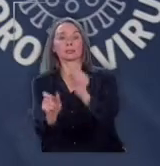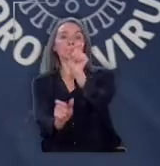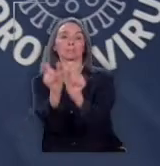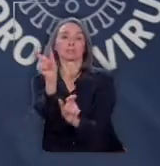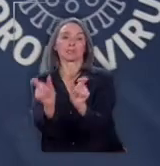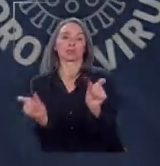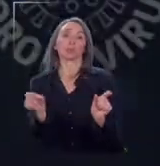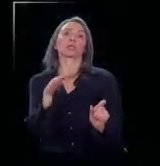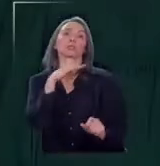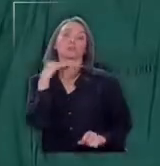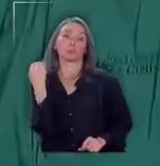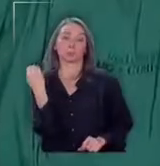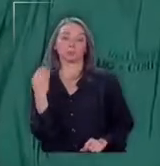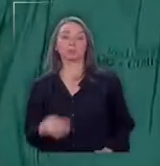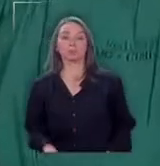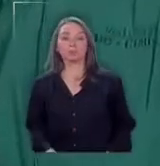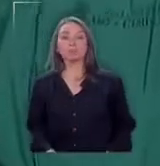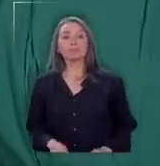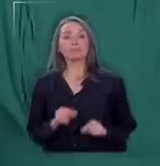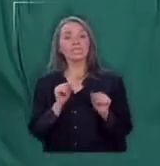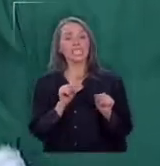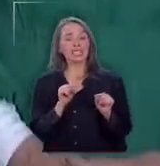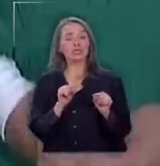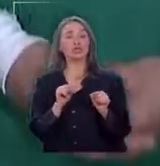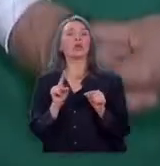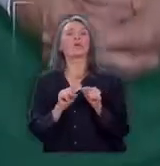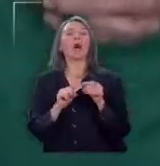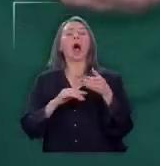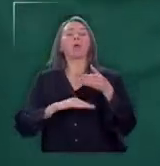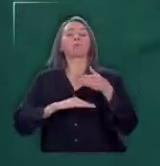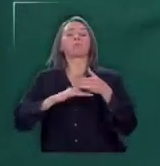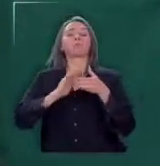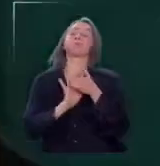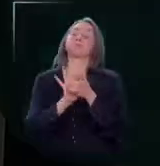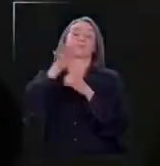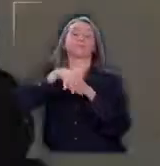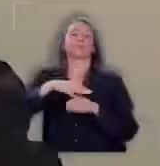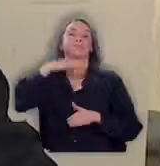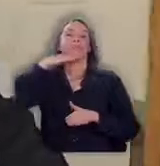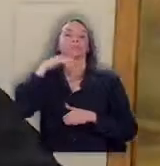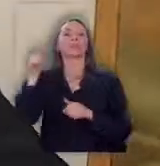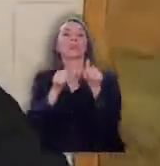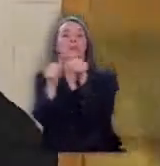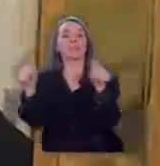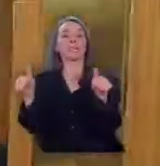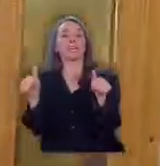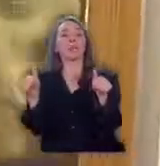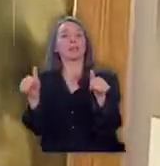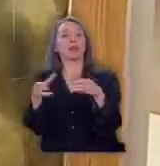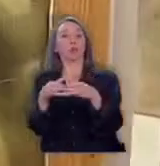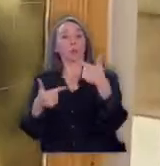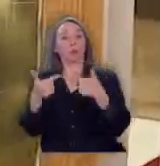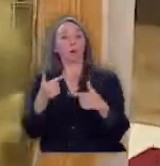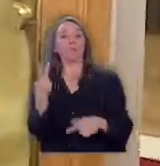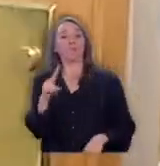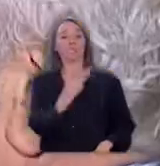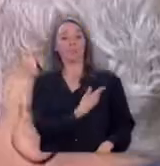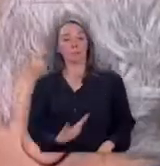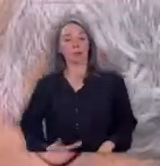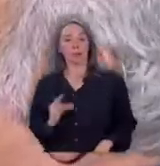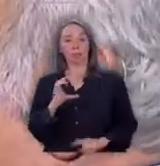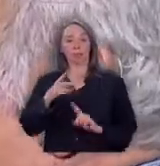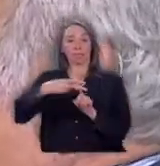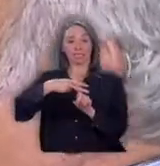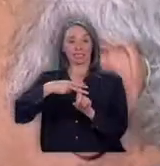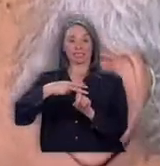personas fallecidas fue esta la gota que rebasó el vaso para varios dirigentes políticos la vicepresidenta de la Democracia cristiana por